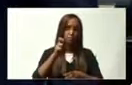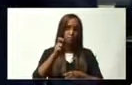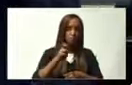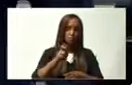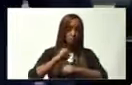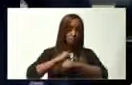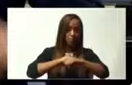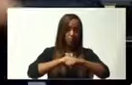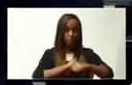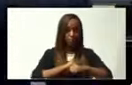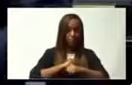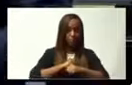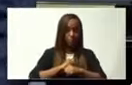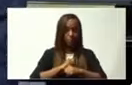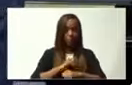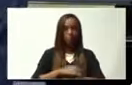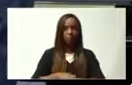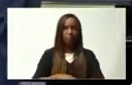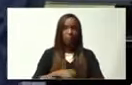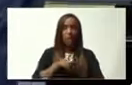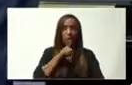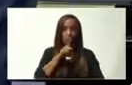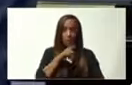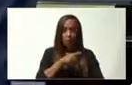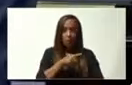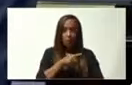se le pone, pero es para apoyo presupuestario.